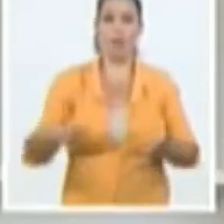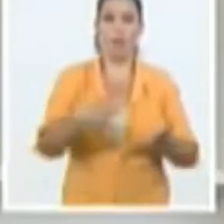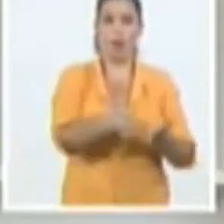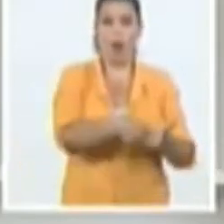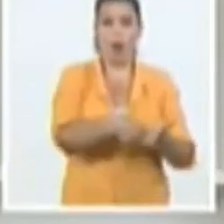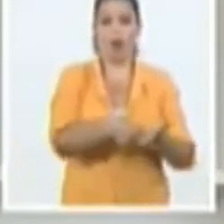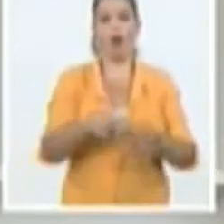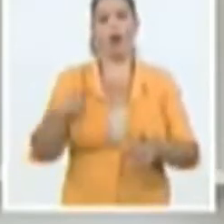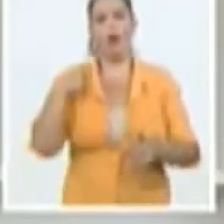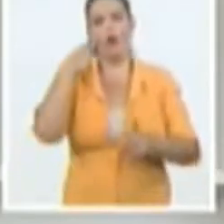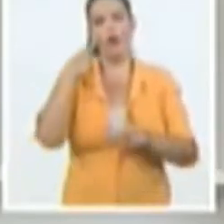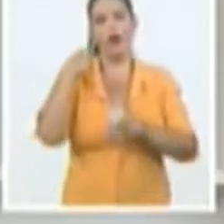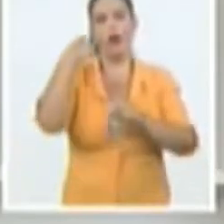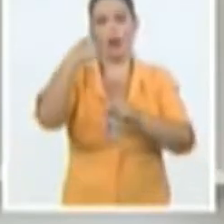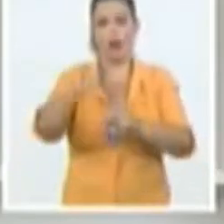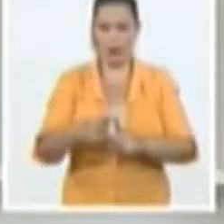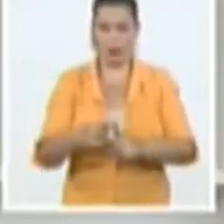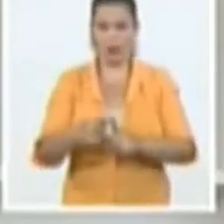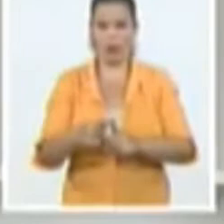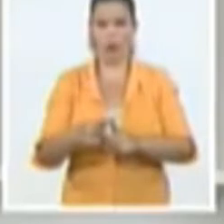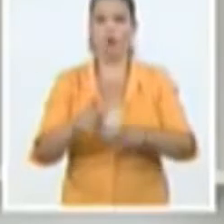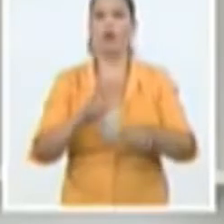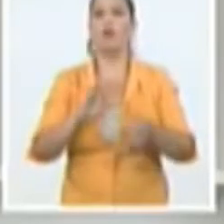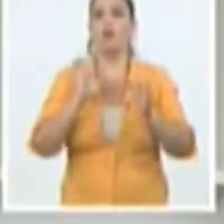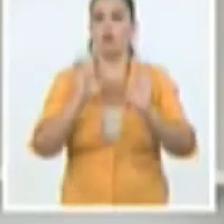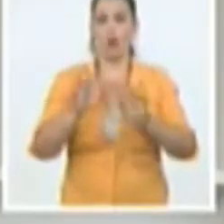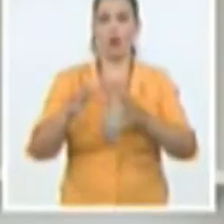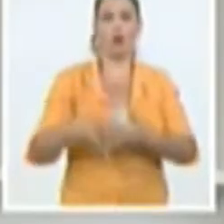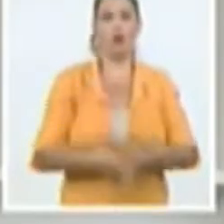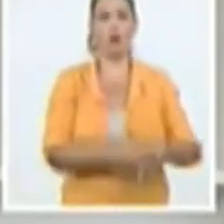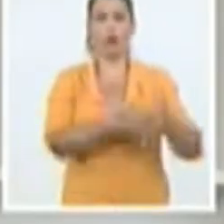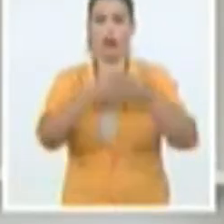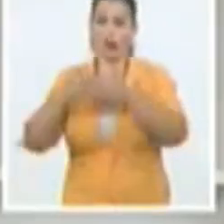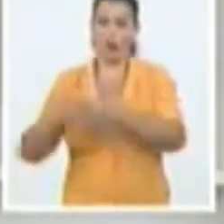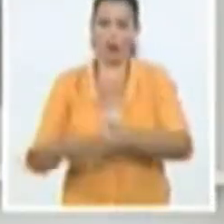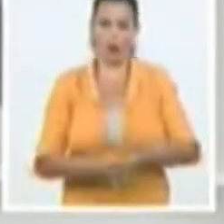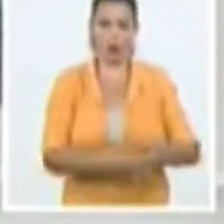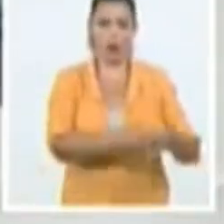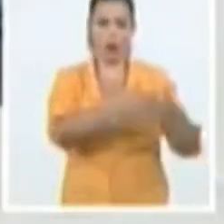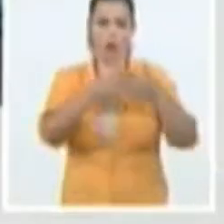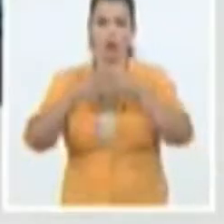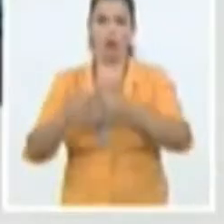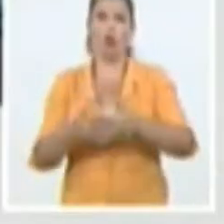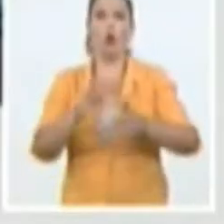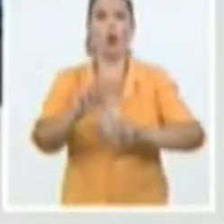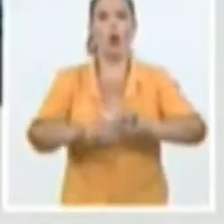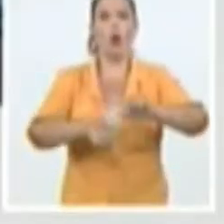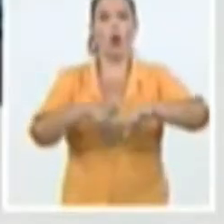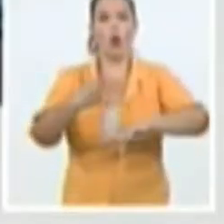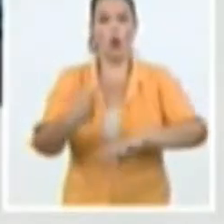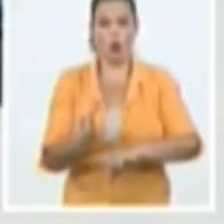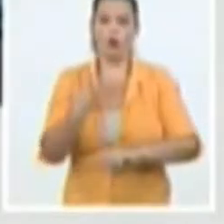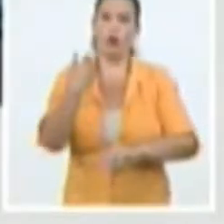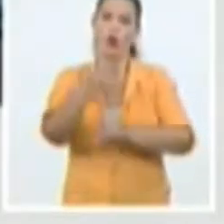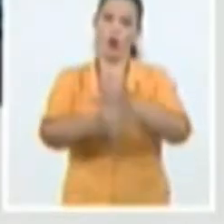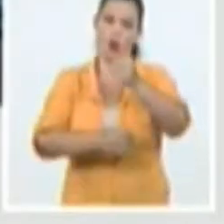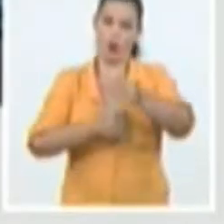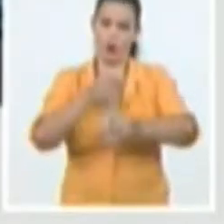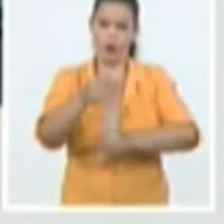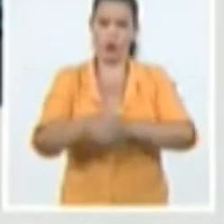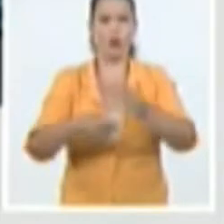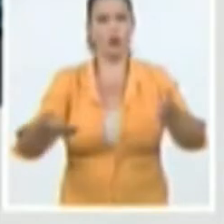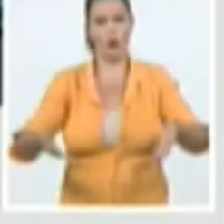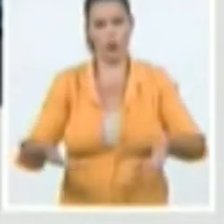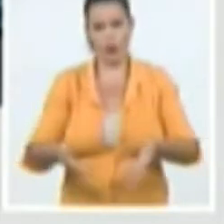parte de los tentáculos para el entramado contra los procesos progresistas